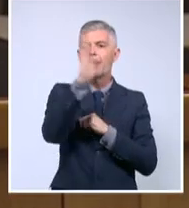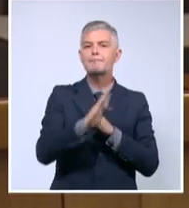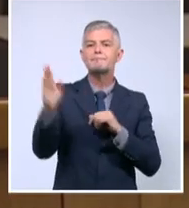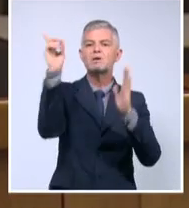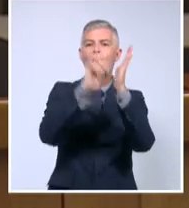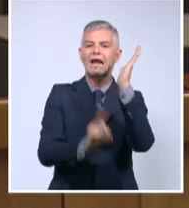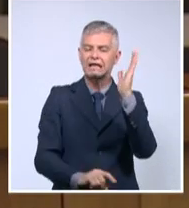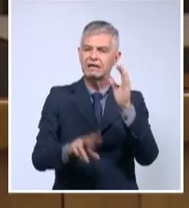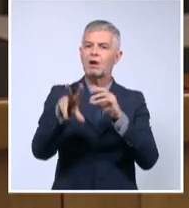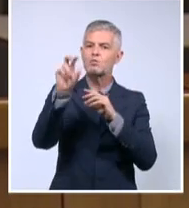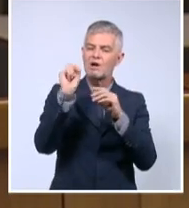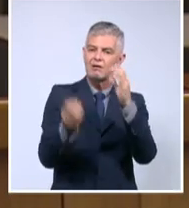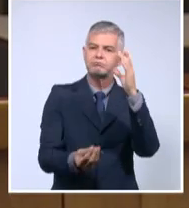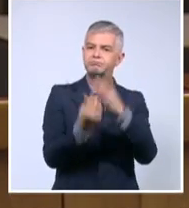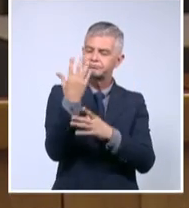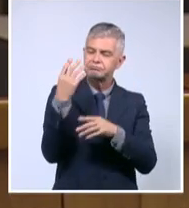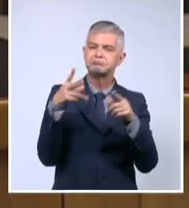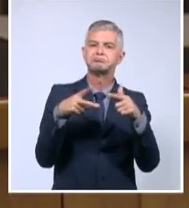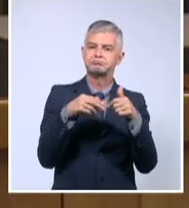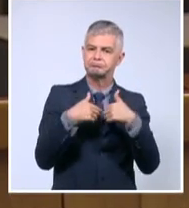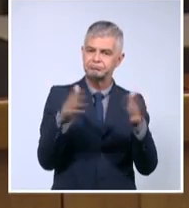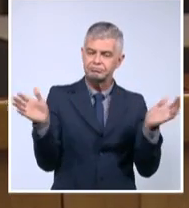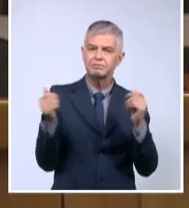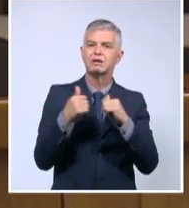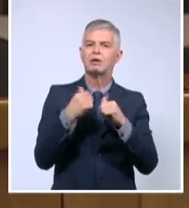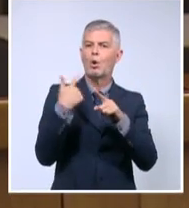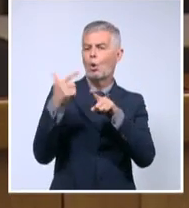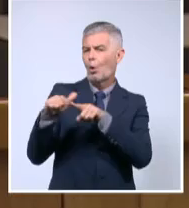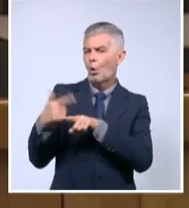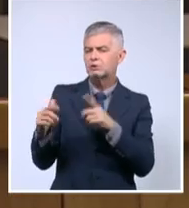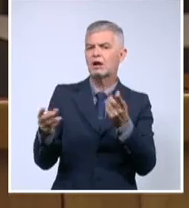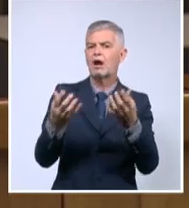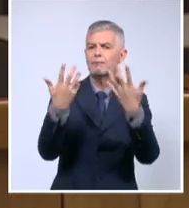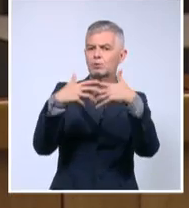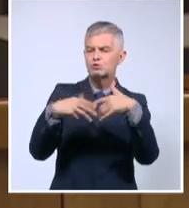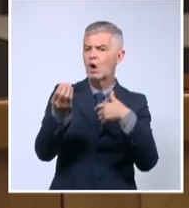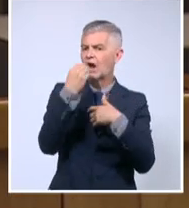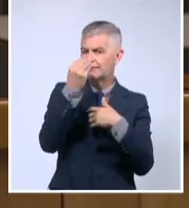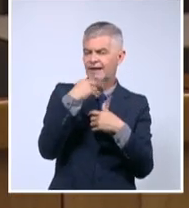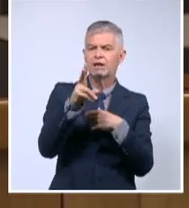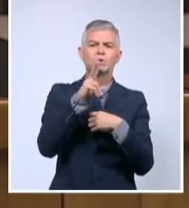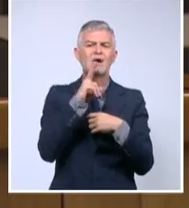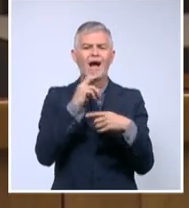país e inversiones en el sector hidráulico y la producción de alimentos, entre otros.